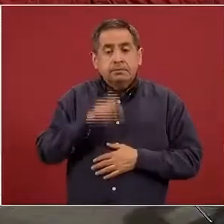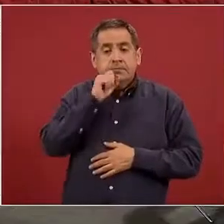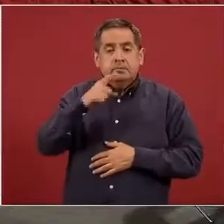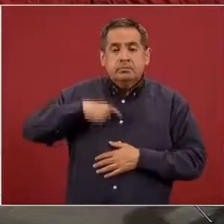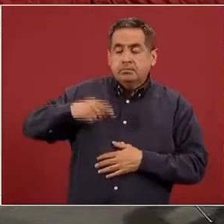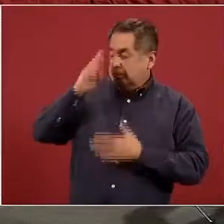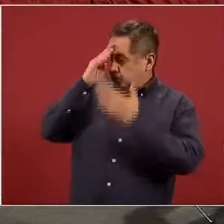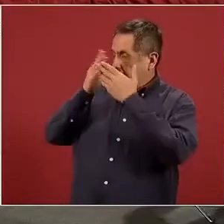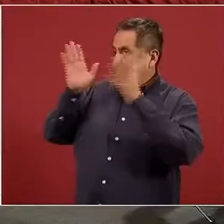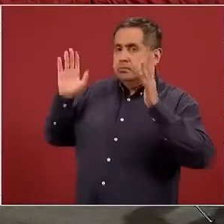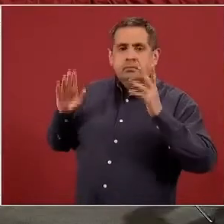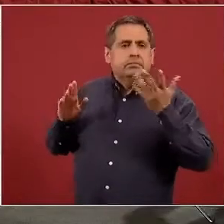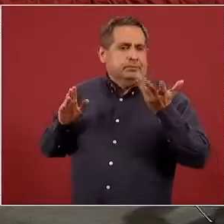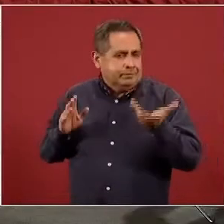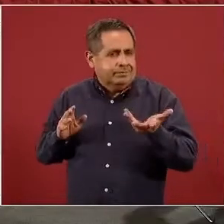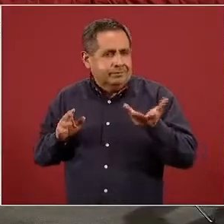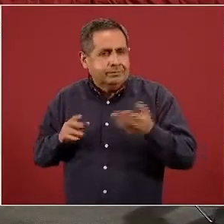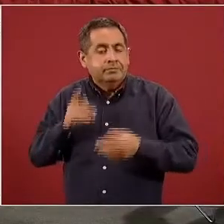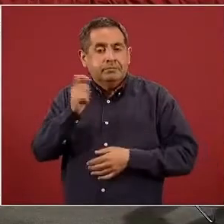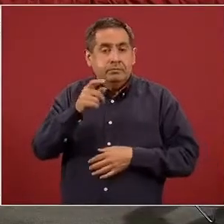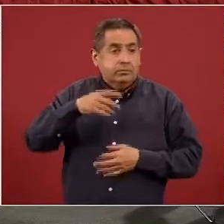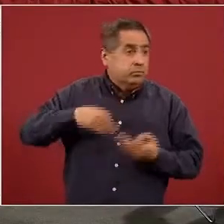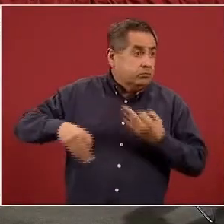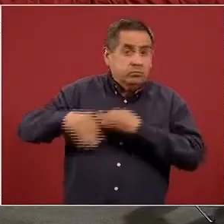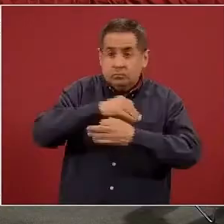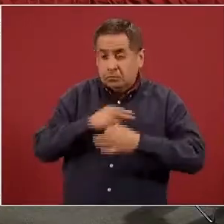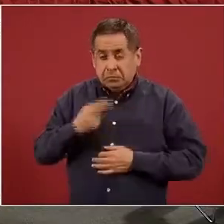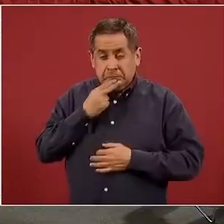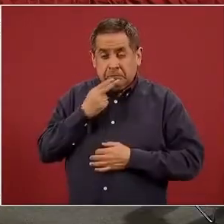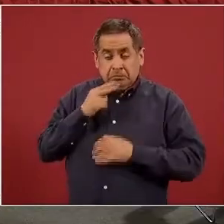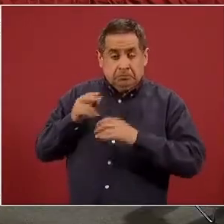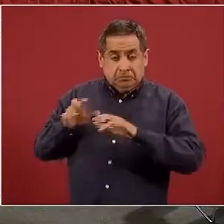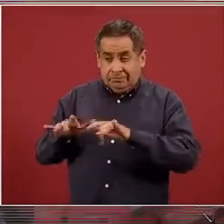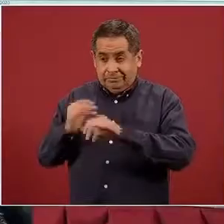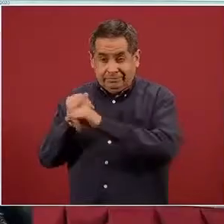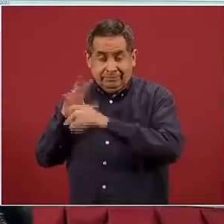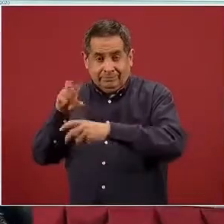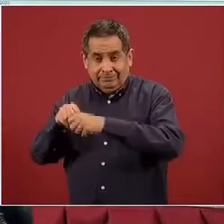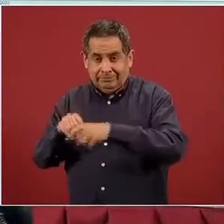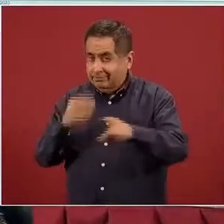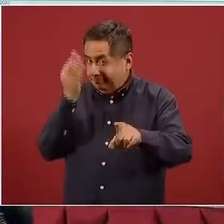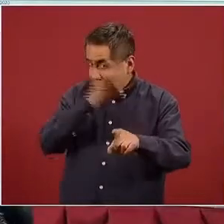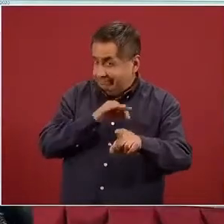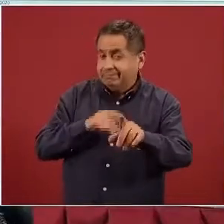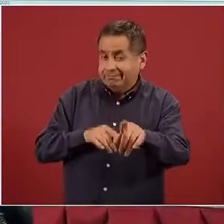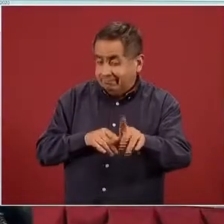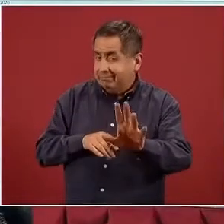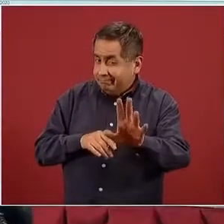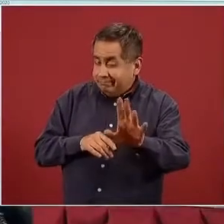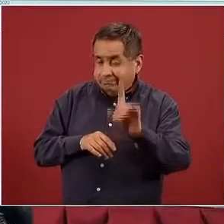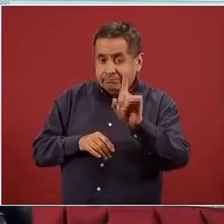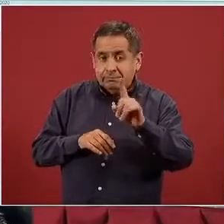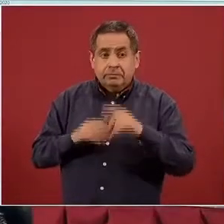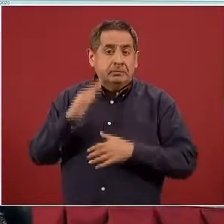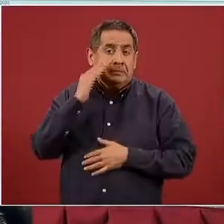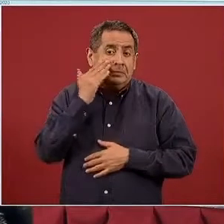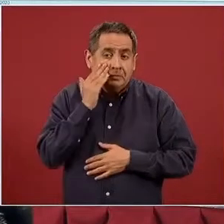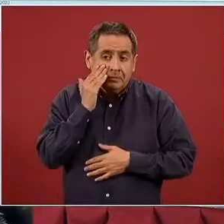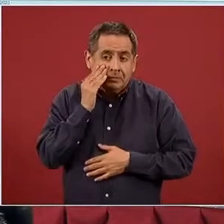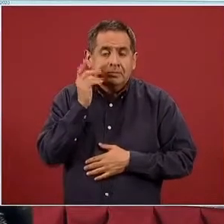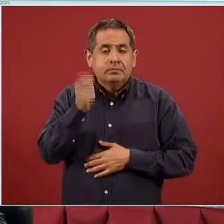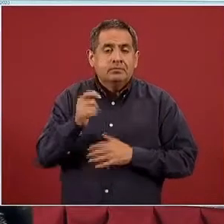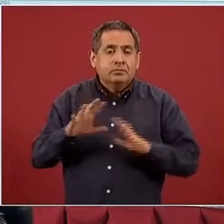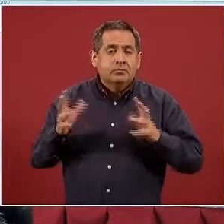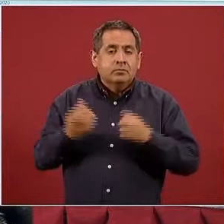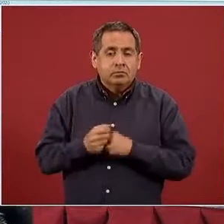porque se cree que no todas las personas realmente utilizan pues, las redes sociales, pero eso es también muy falso. En realidad, en Facebook, por ejemplo,